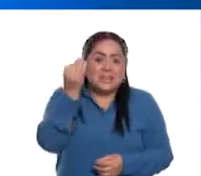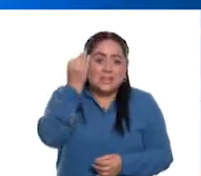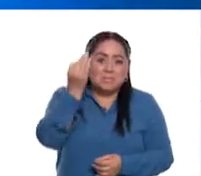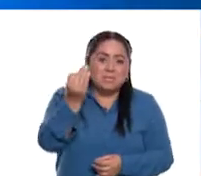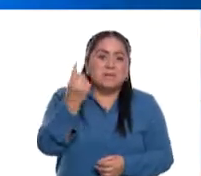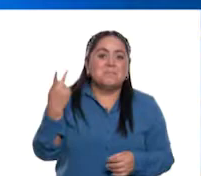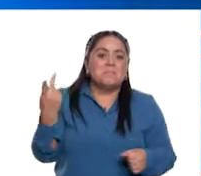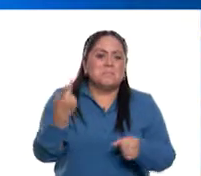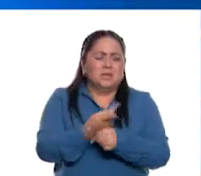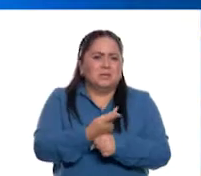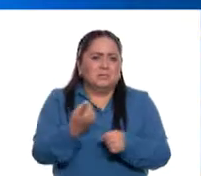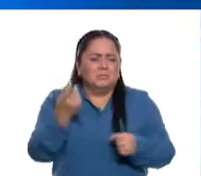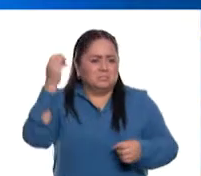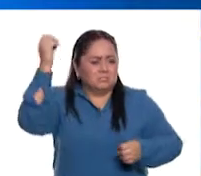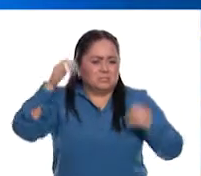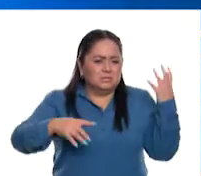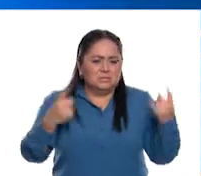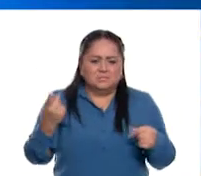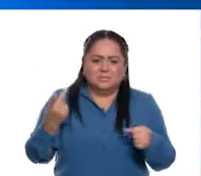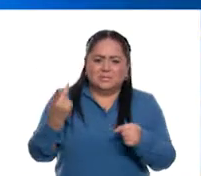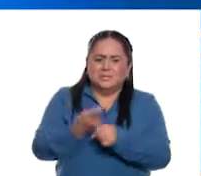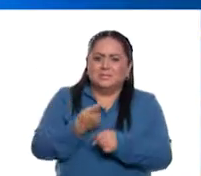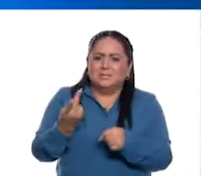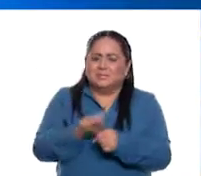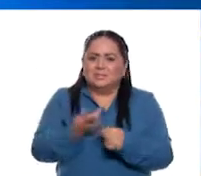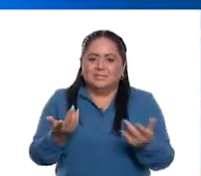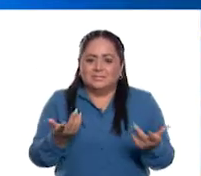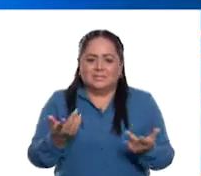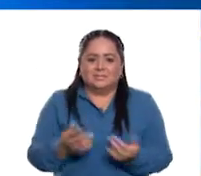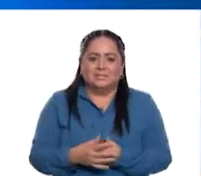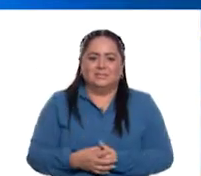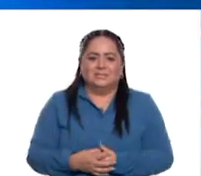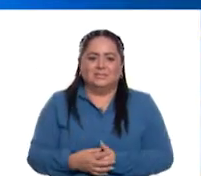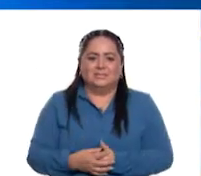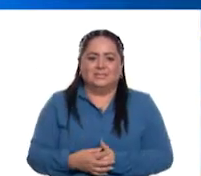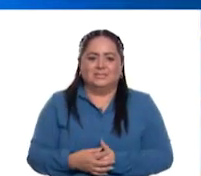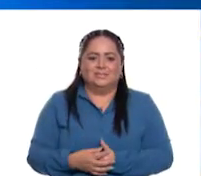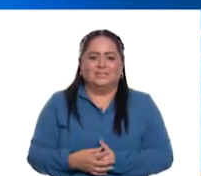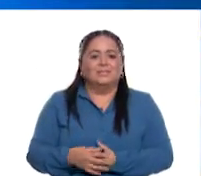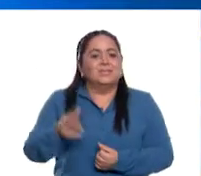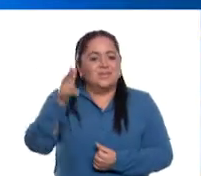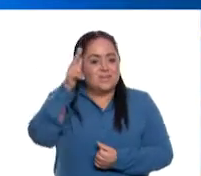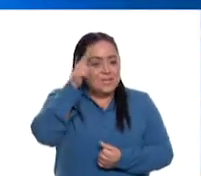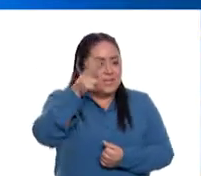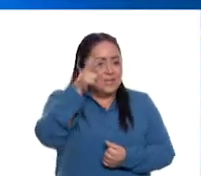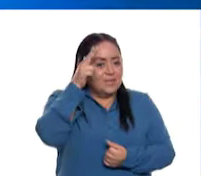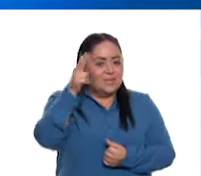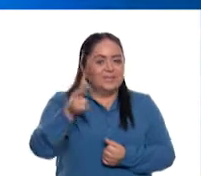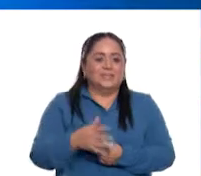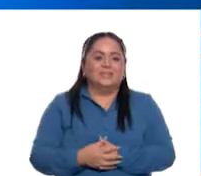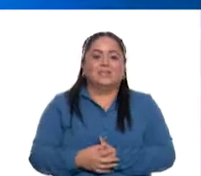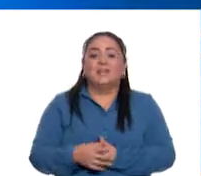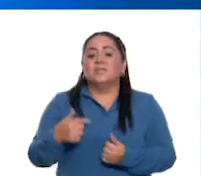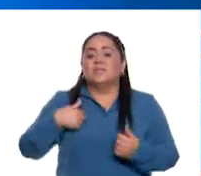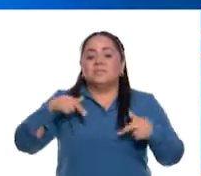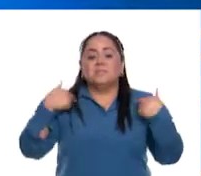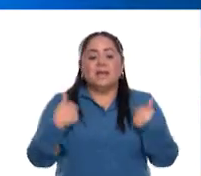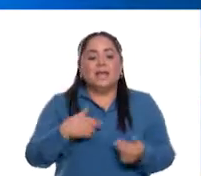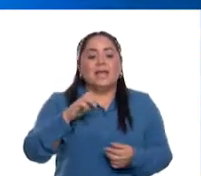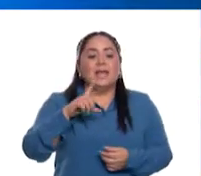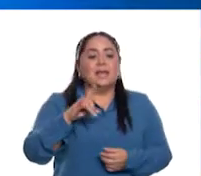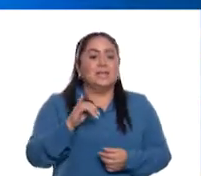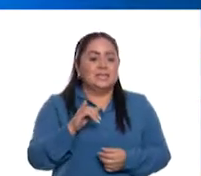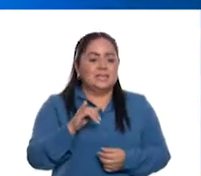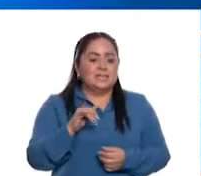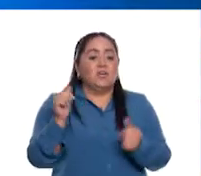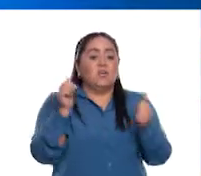que ocurren. ¡Ay! ¡Hola! ¡Ay! ¡Hola, Ale! ¡Hola! ¡Hola! Yo soy la maestra Eli con